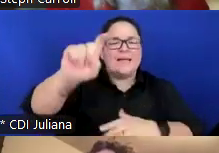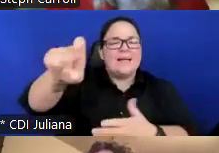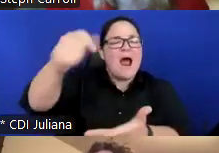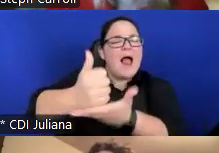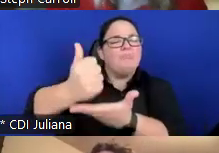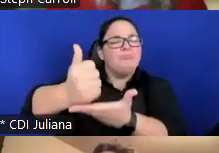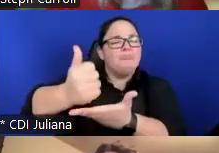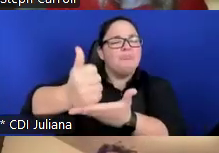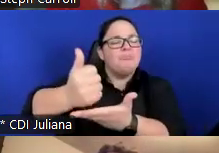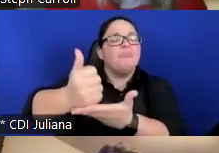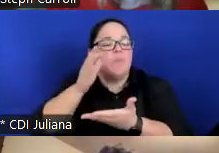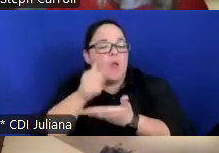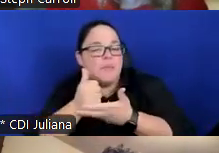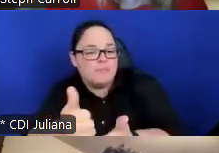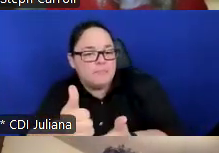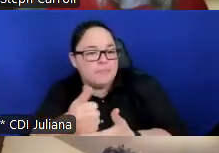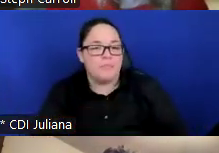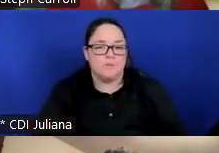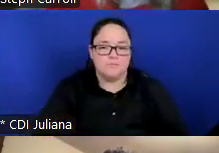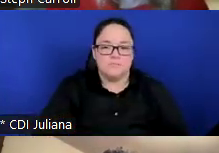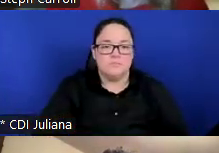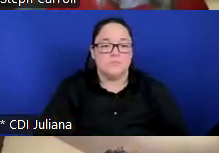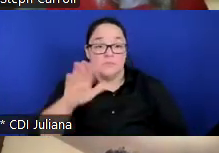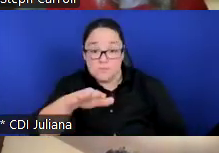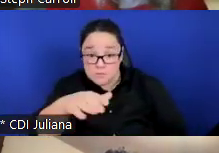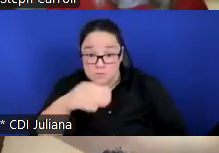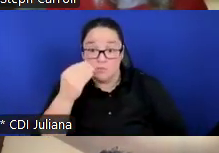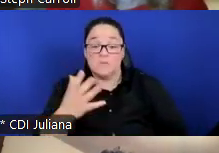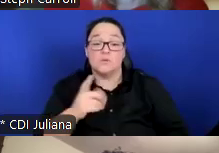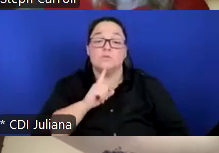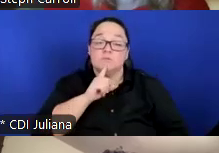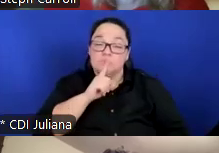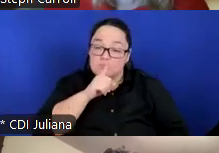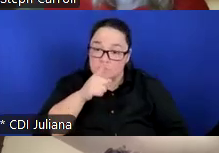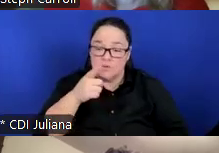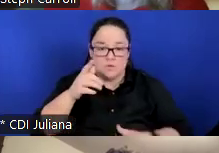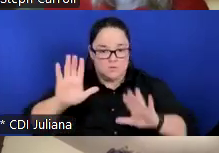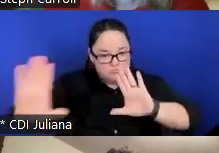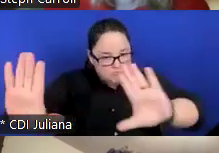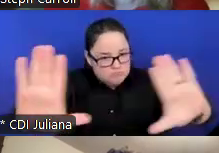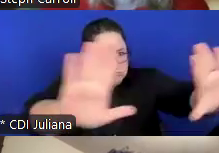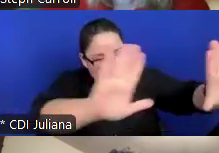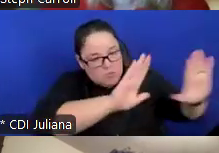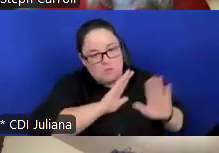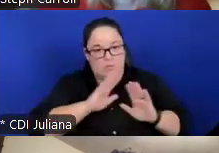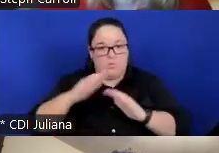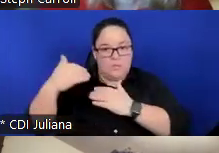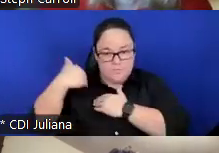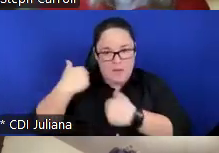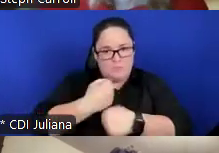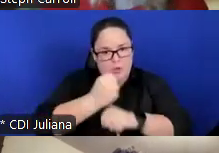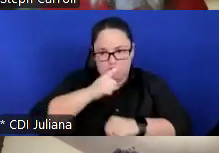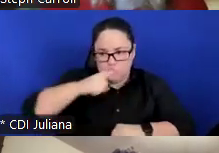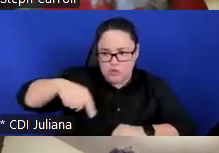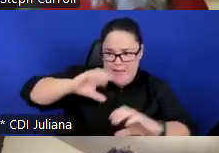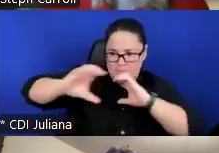comunicación equitativa en responsibility un espacio to multilingüe. create a Quisiéramos compartir unos an equitable recordatorios de communication in a comunicación. multilingual space, and we'd Si like